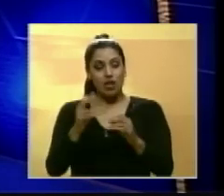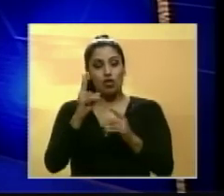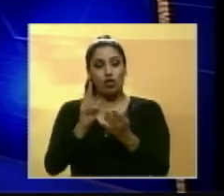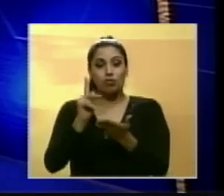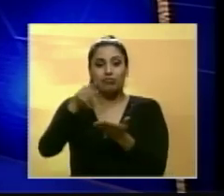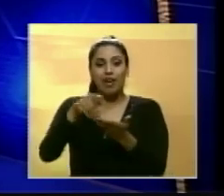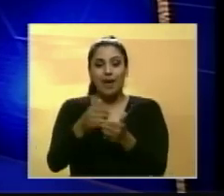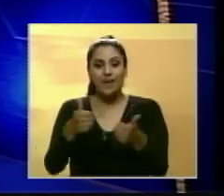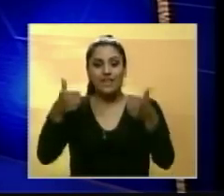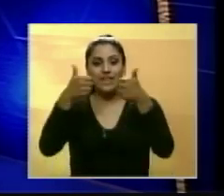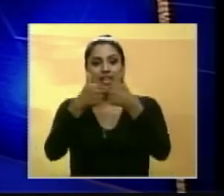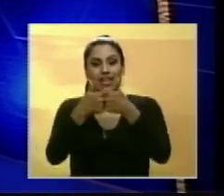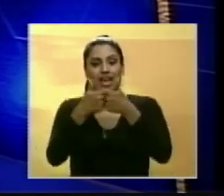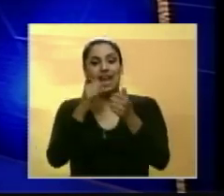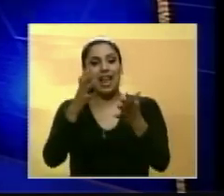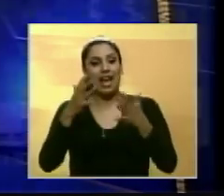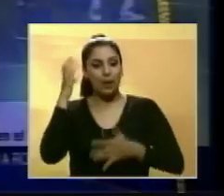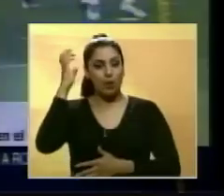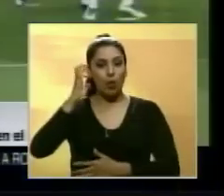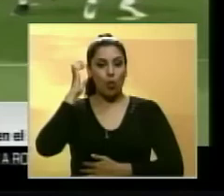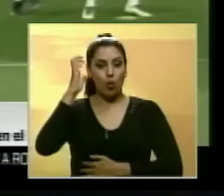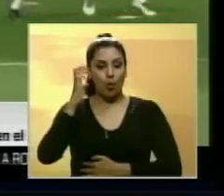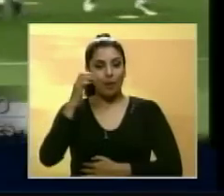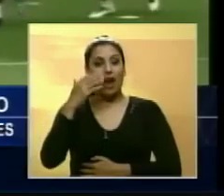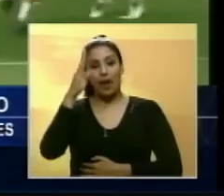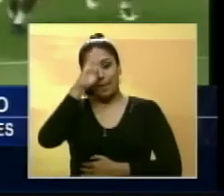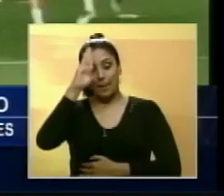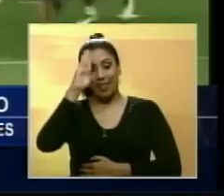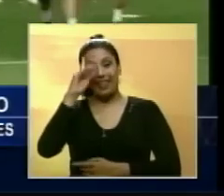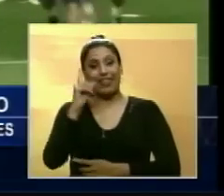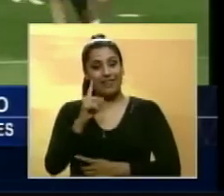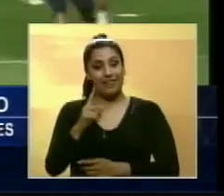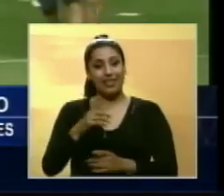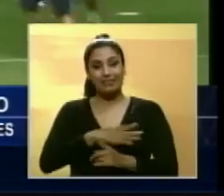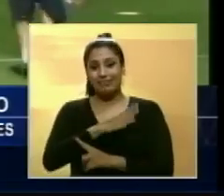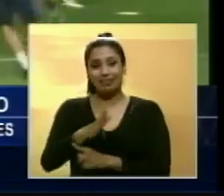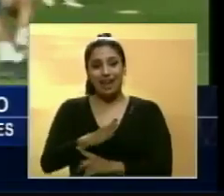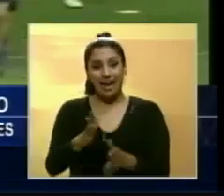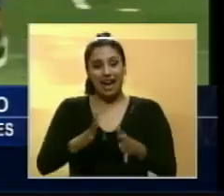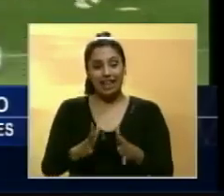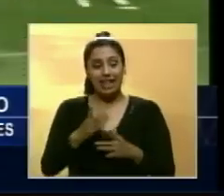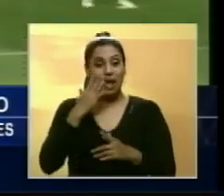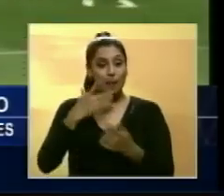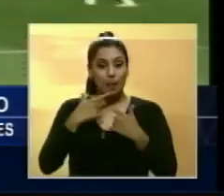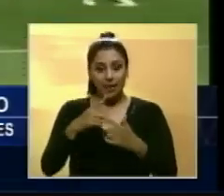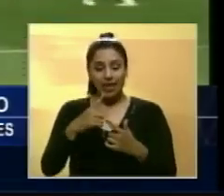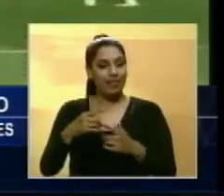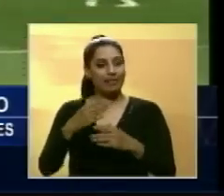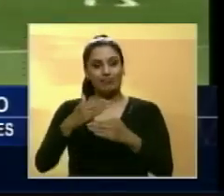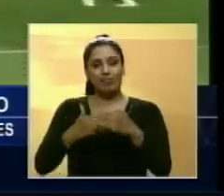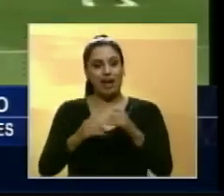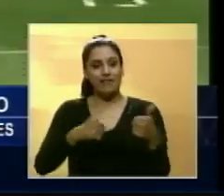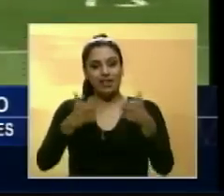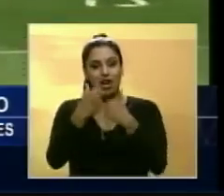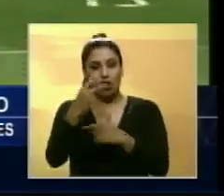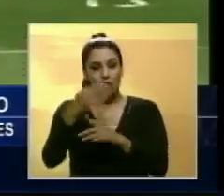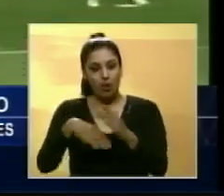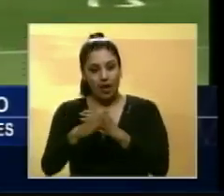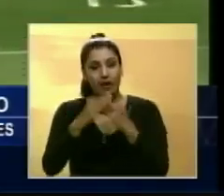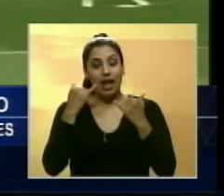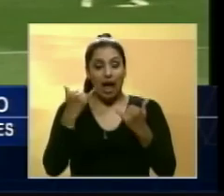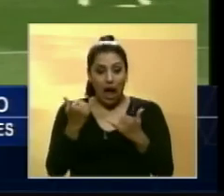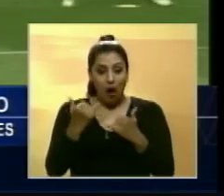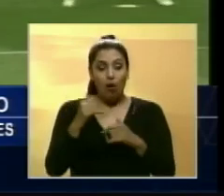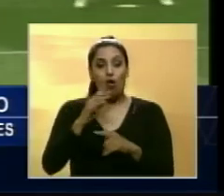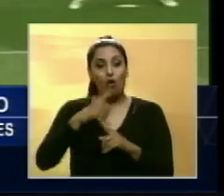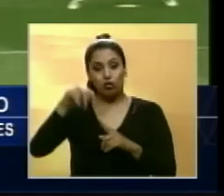clasificados a la semifinal de la Liga de Campeones de Europa. El Real Madrid está obligado a remontar la eliminatoria ante el Wolfsburgo tras caer 2-0 en la ida.